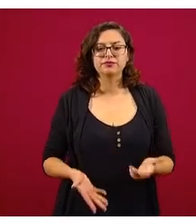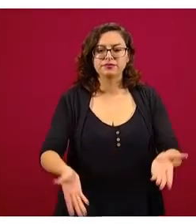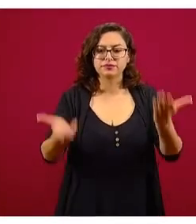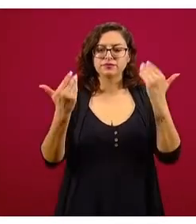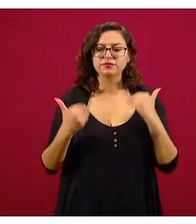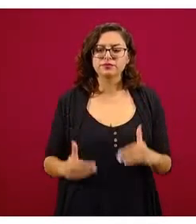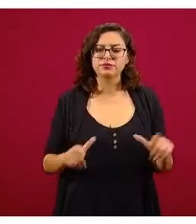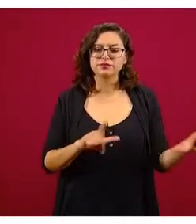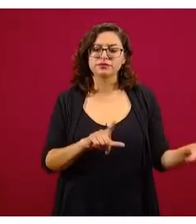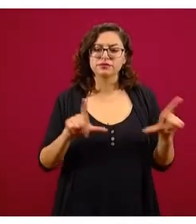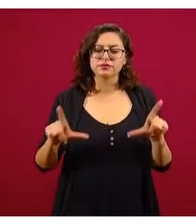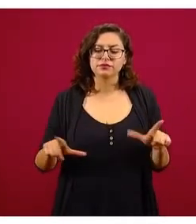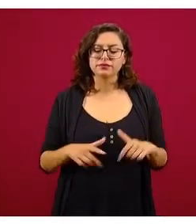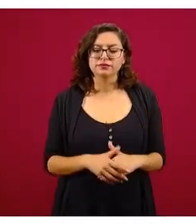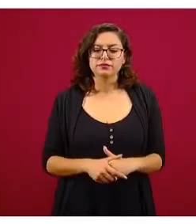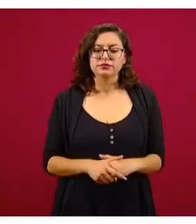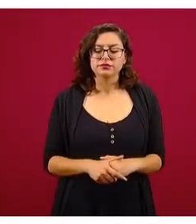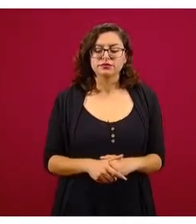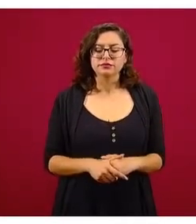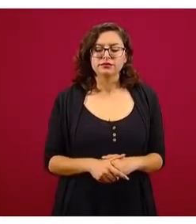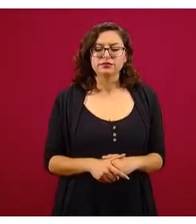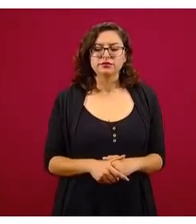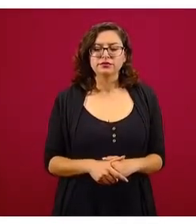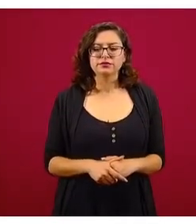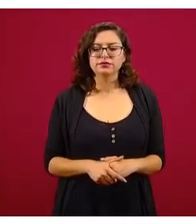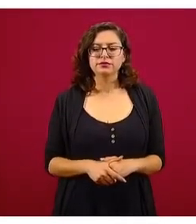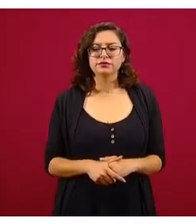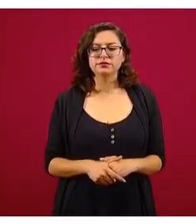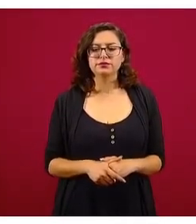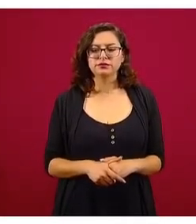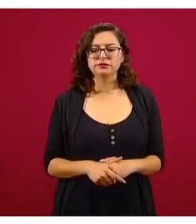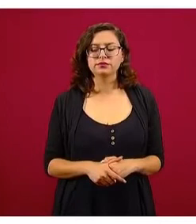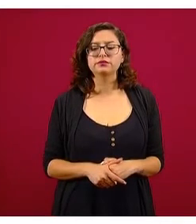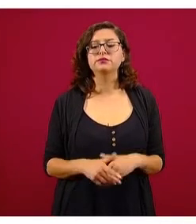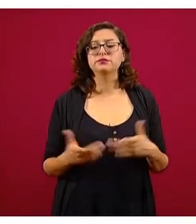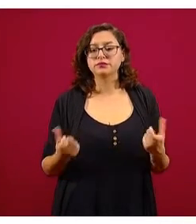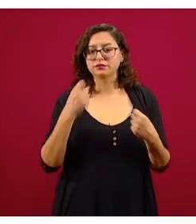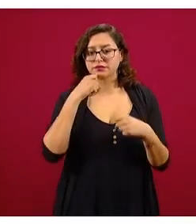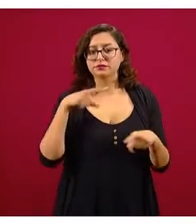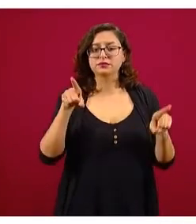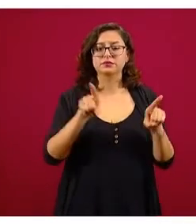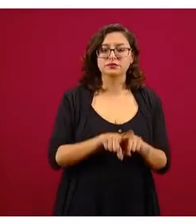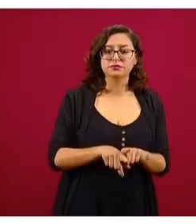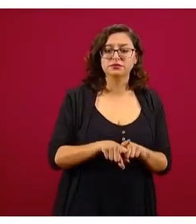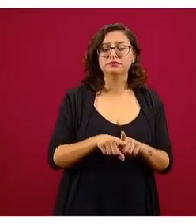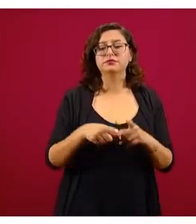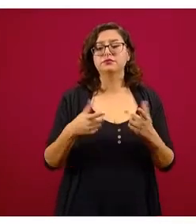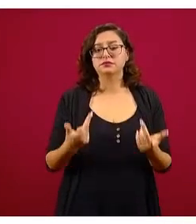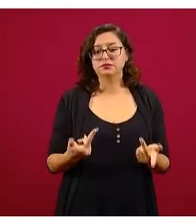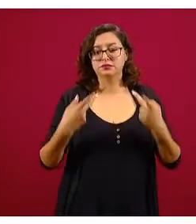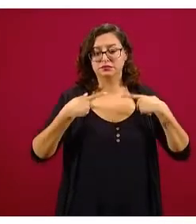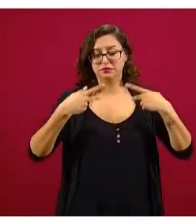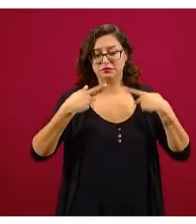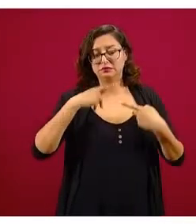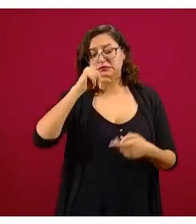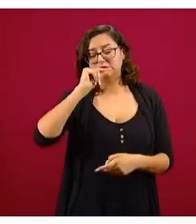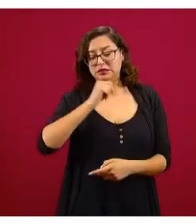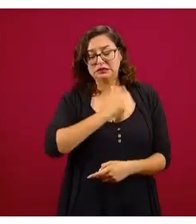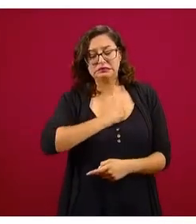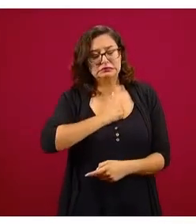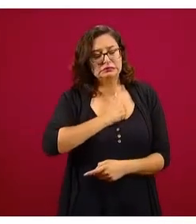siguiente diapositiva, por favor. La distribución también por edad y sexo de estas